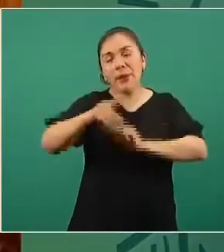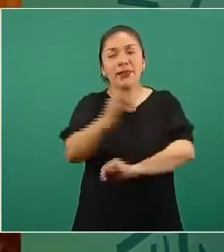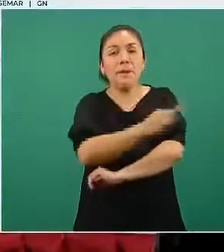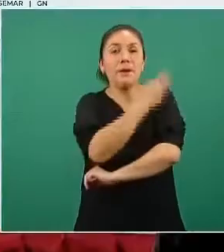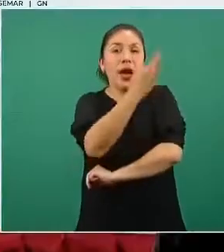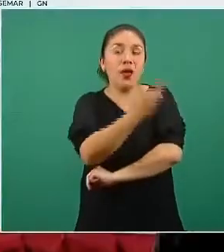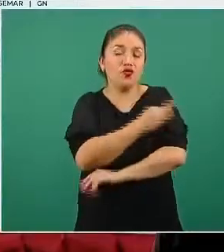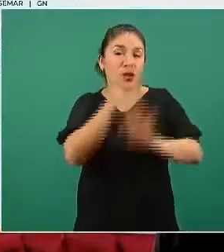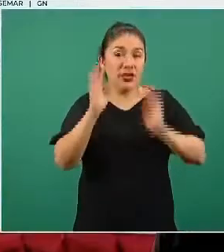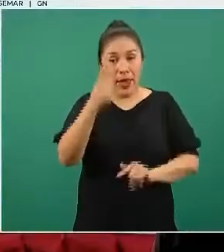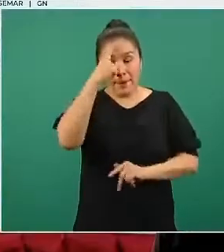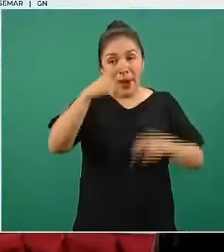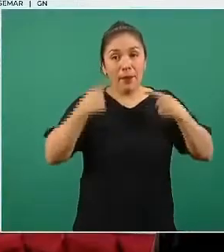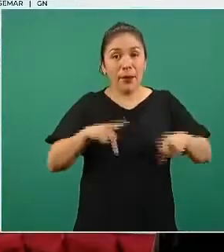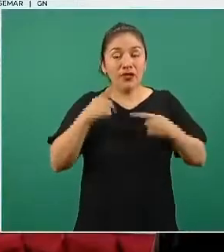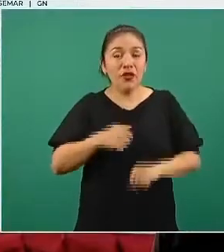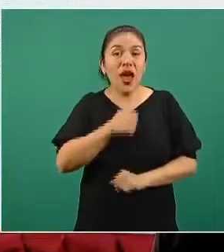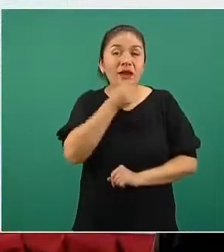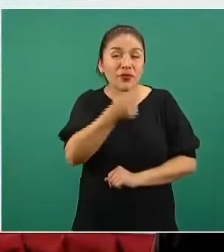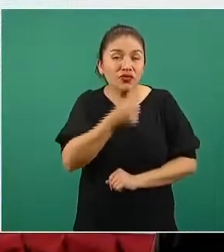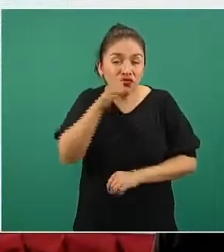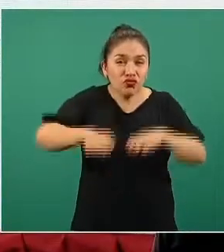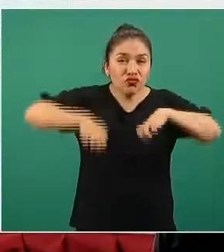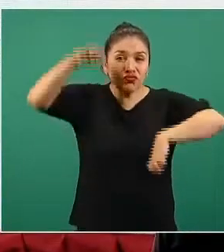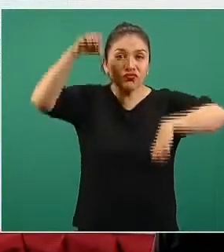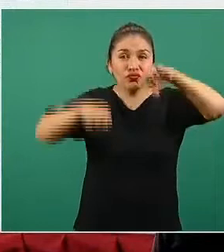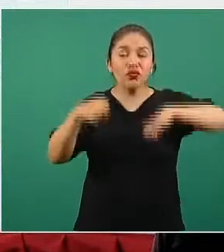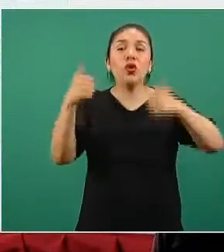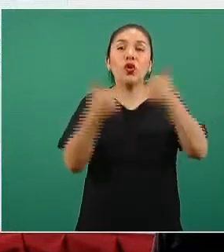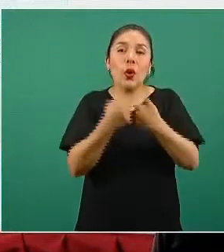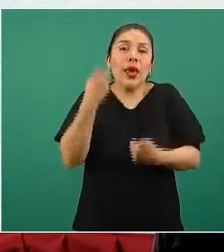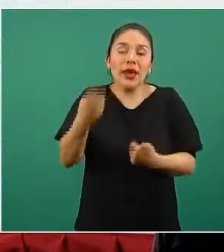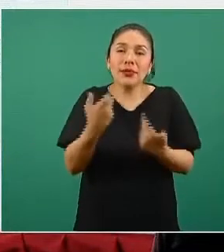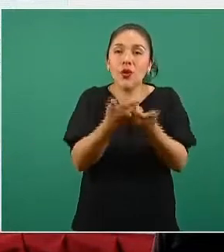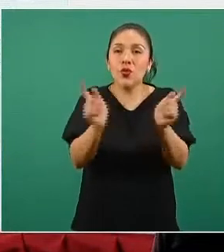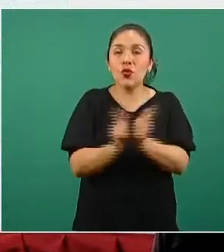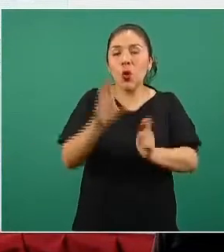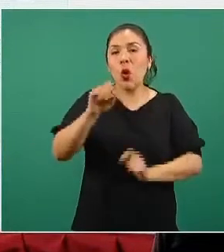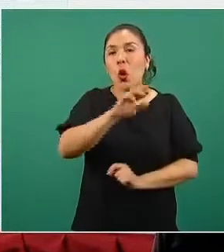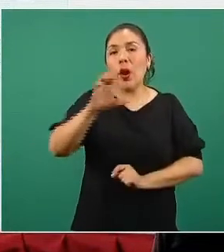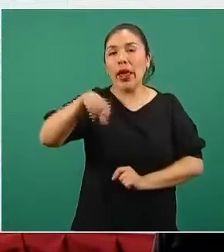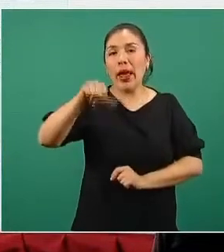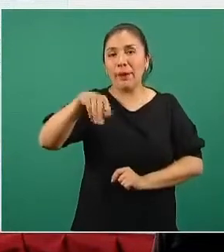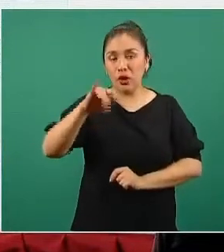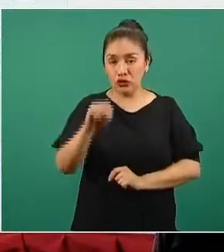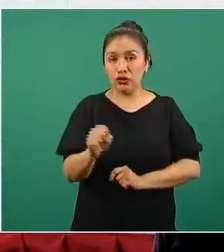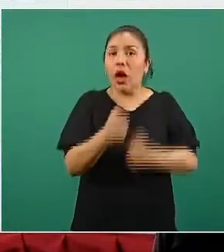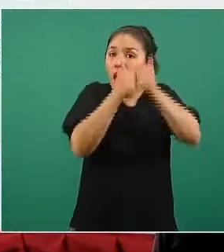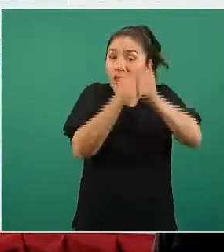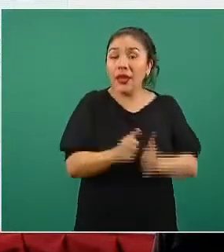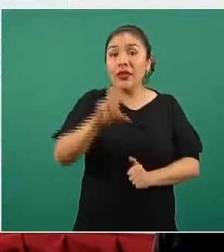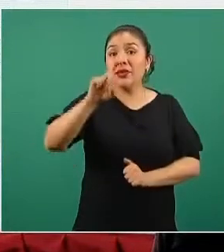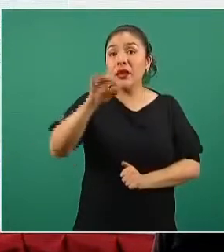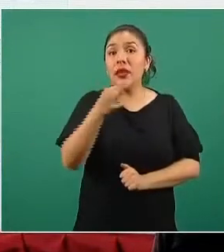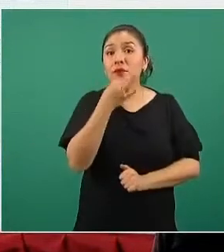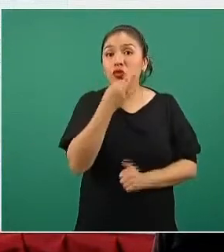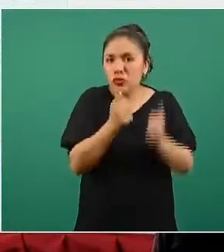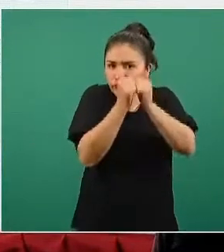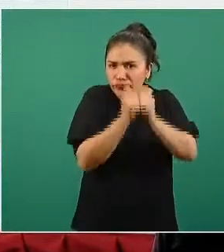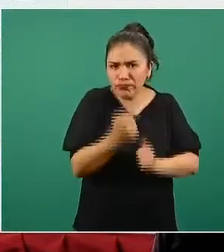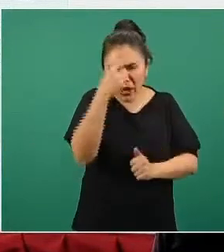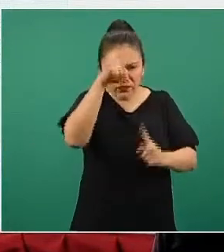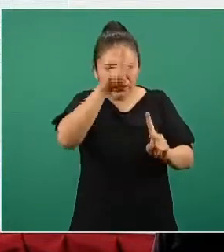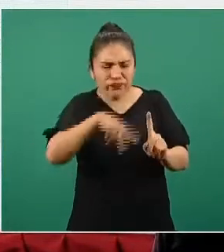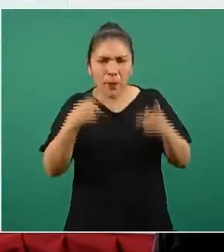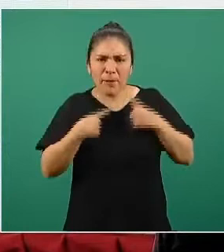vacunas para personas adultas mayores a través del operativo Correcaminos. 30 minutos de observación. 30 minutos